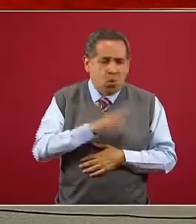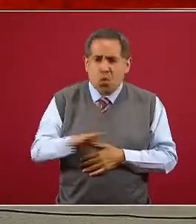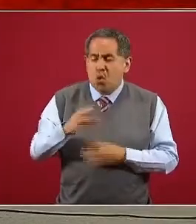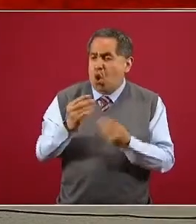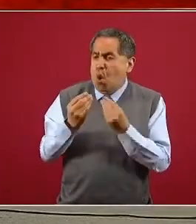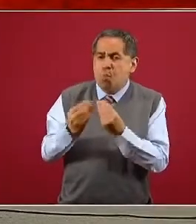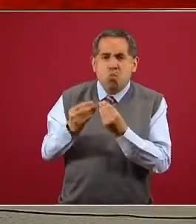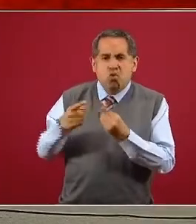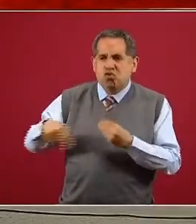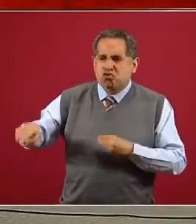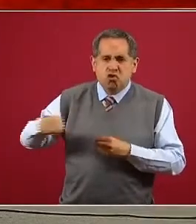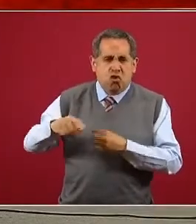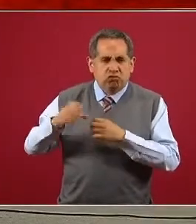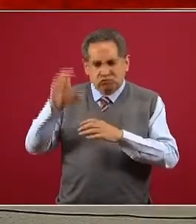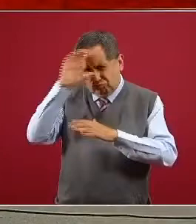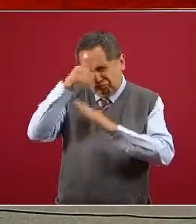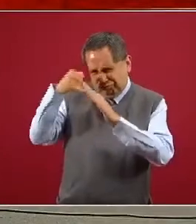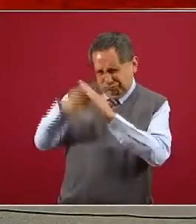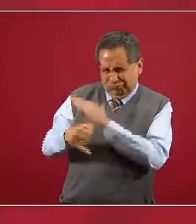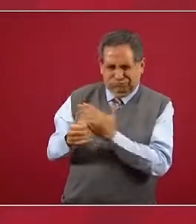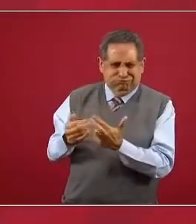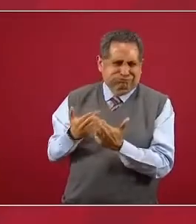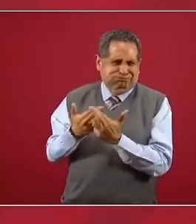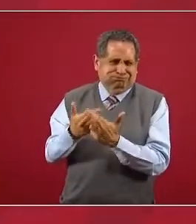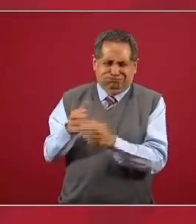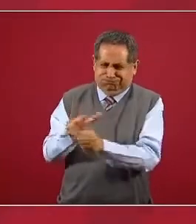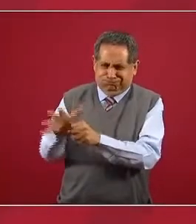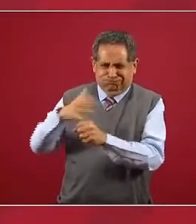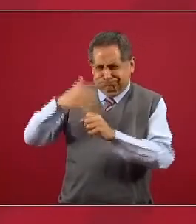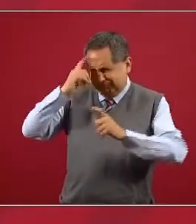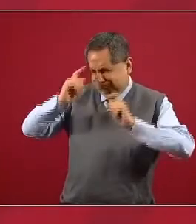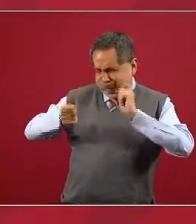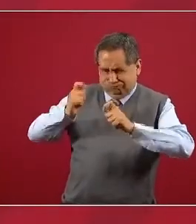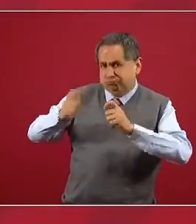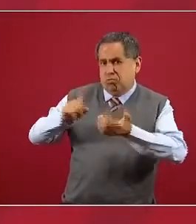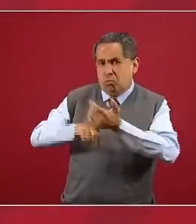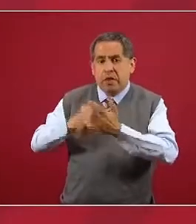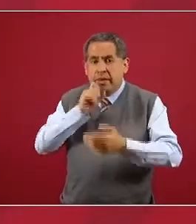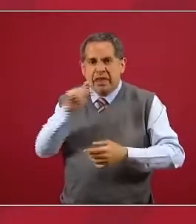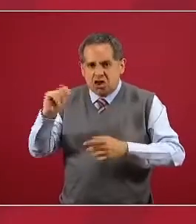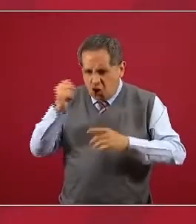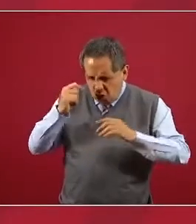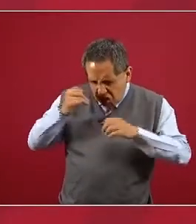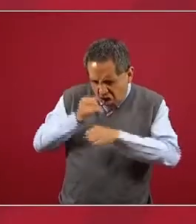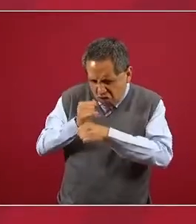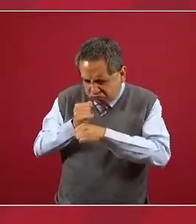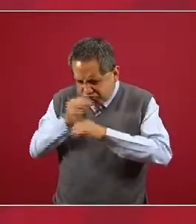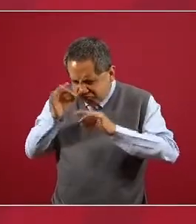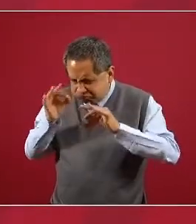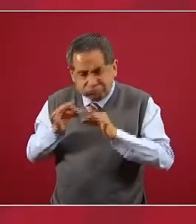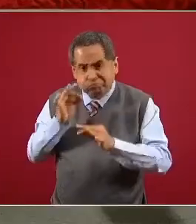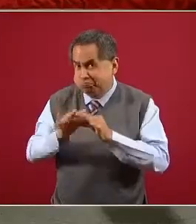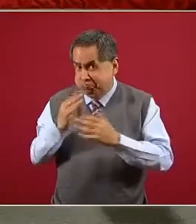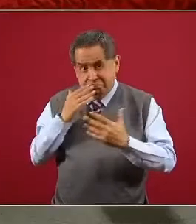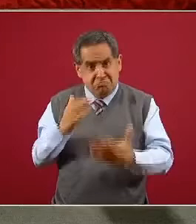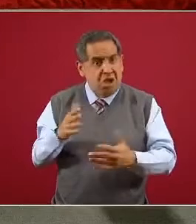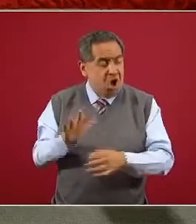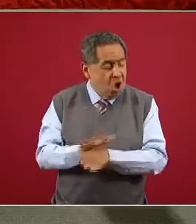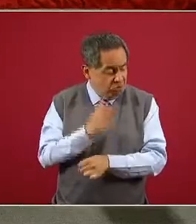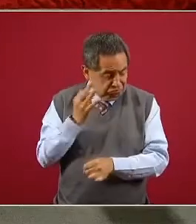enorme solidez científica y también tecnológica, que es nuestra apreciación